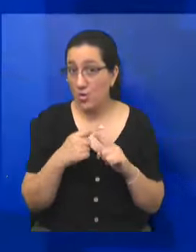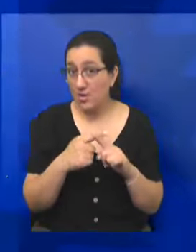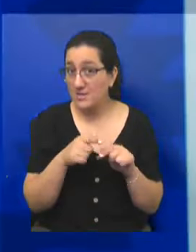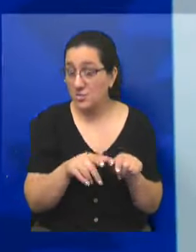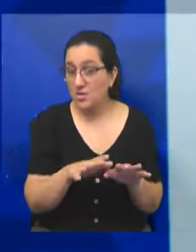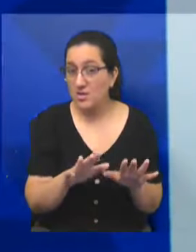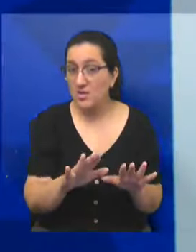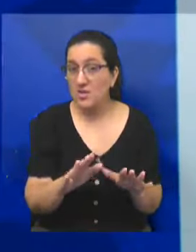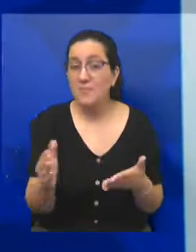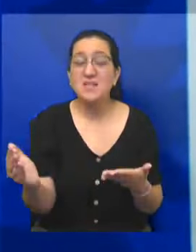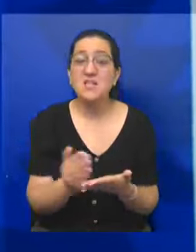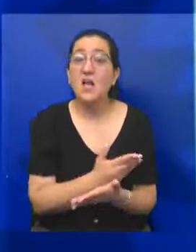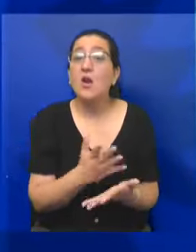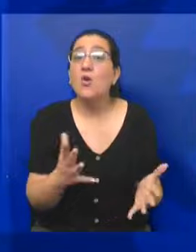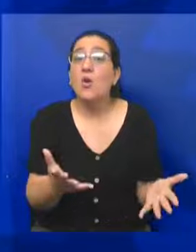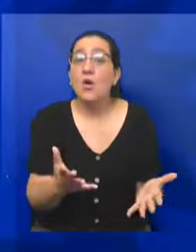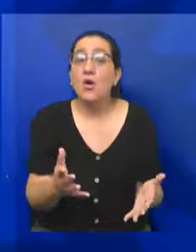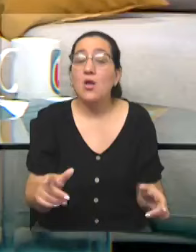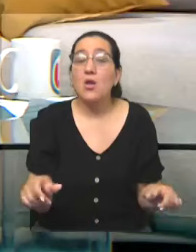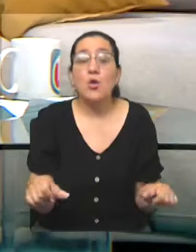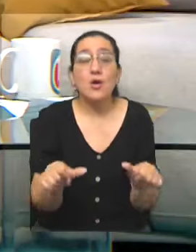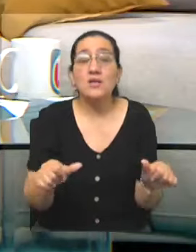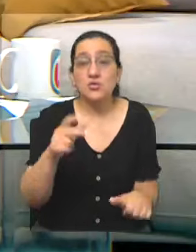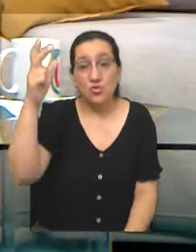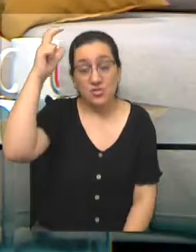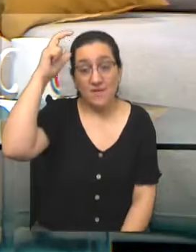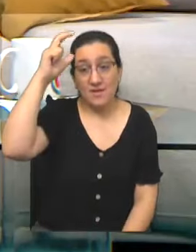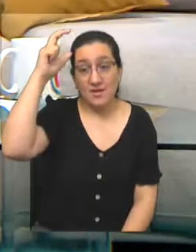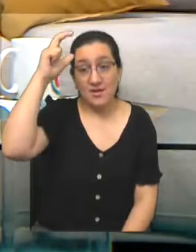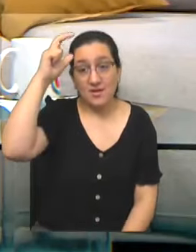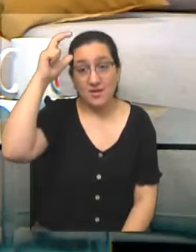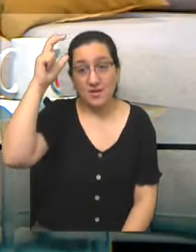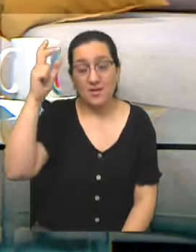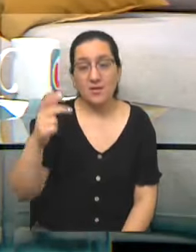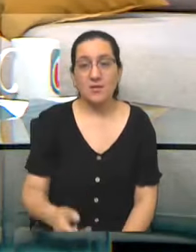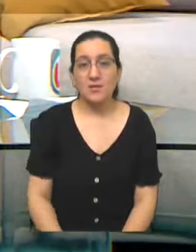para sacarlo, Tania? Lo que hizo Tabaré, ganó primera vuelta, ¿no? Ah, para sacarlo, no sé.